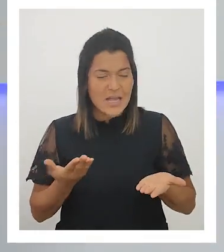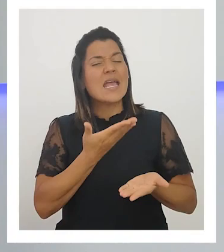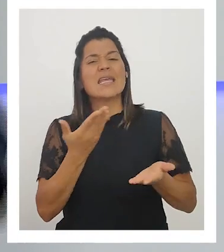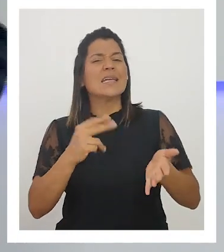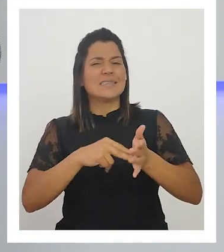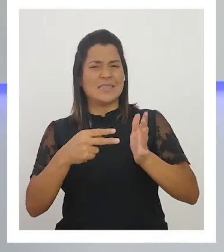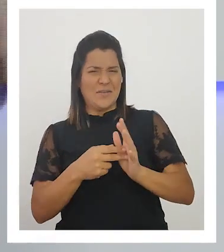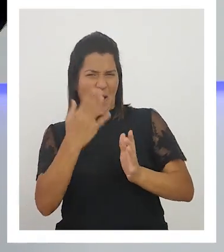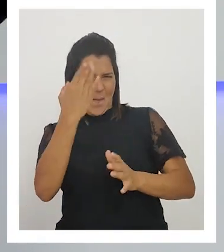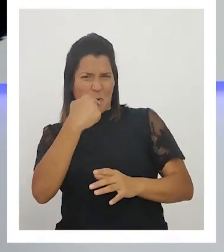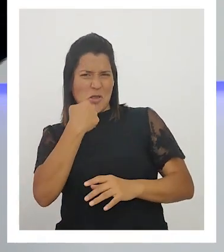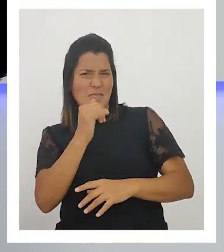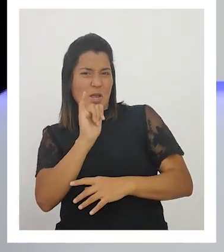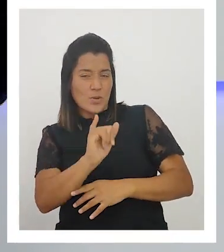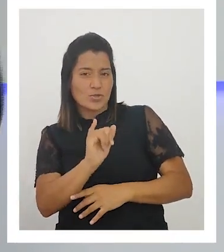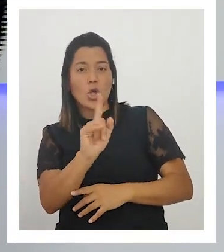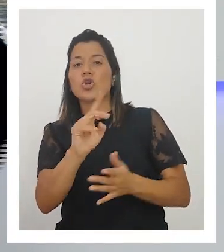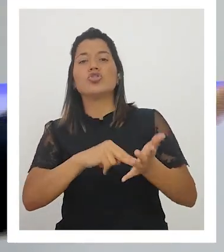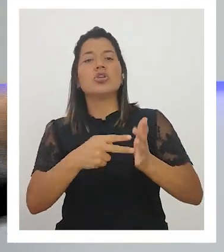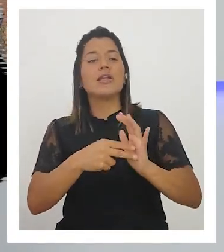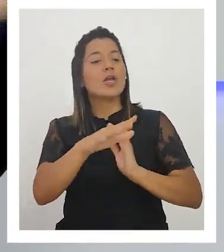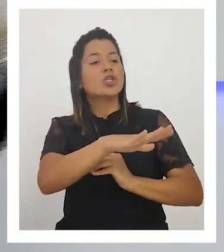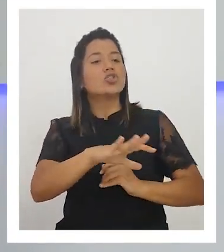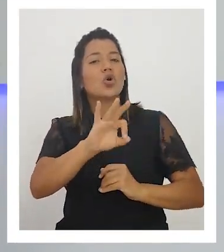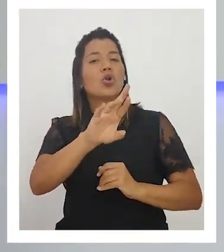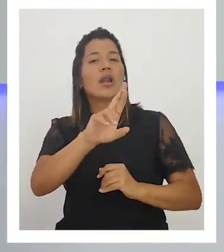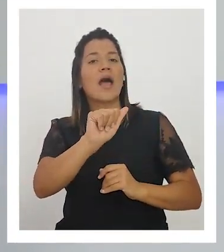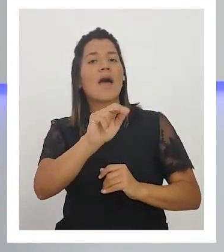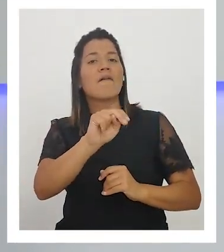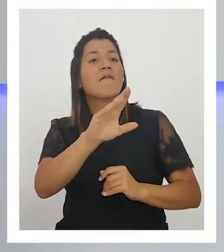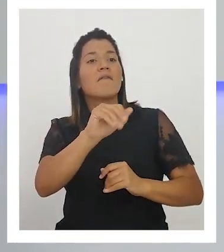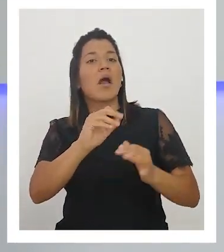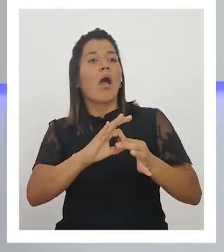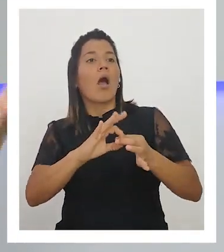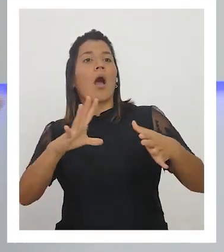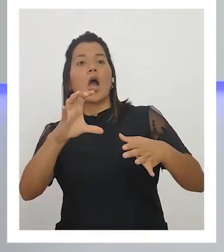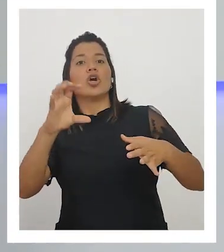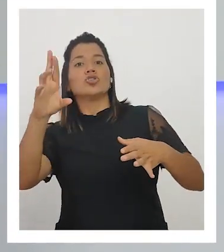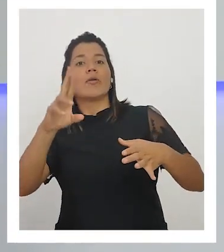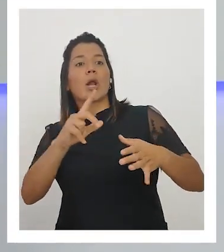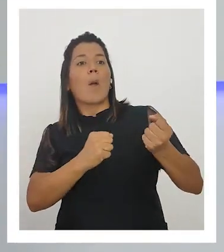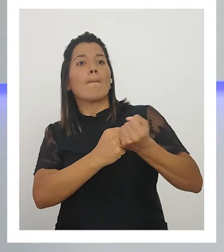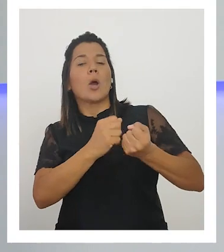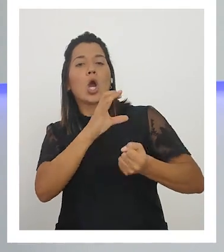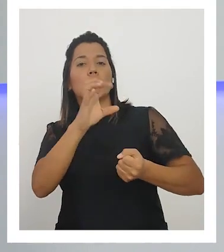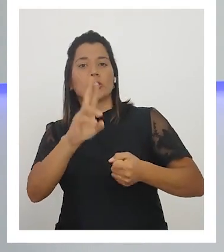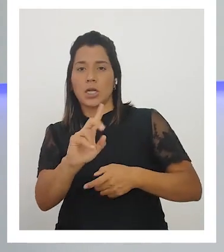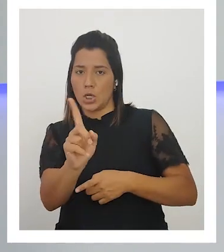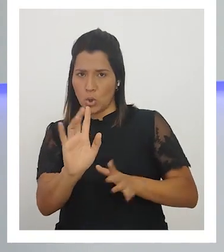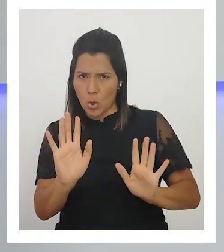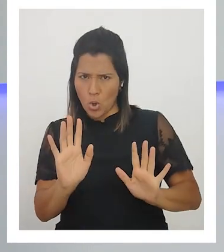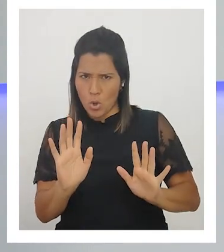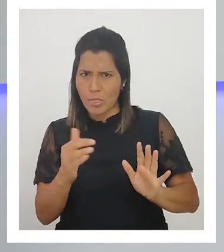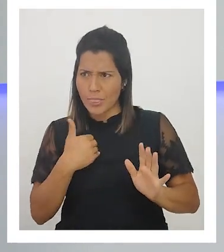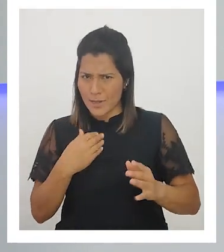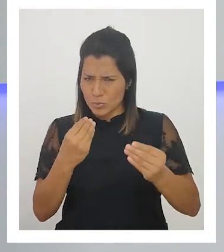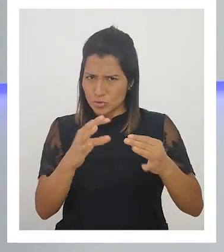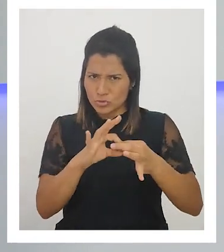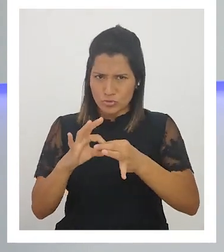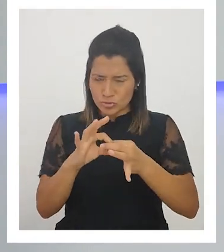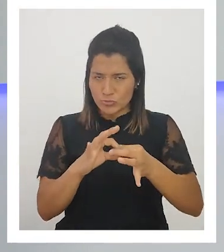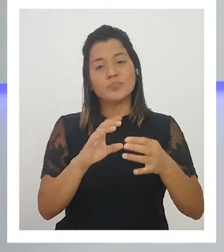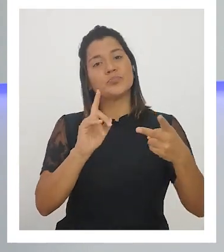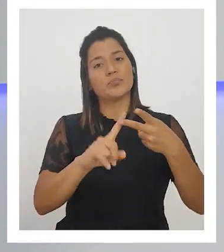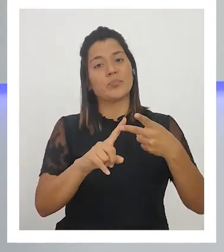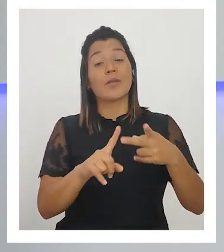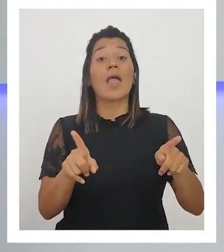que la zona franca es algo que está ahí como ajeno. O sea, en realidad hay una serie de vínculos. El otro vínculo no solo es el salario que le pagan a las personas